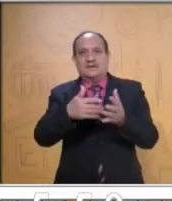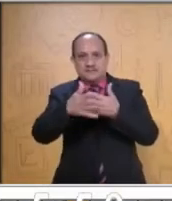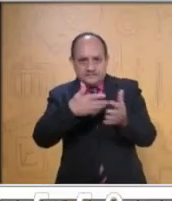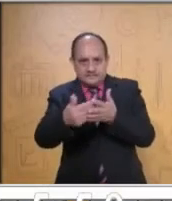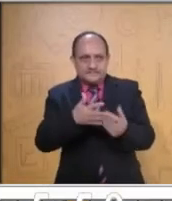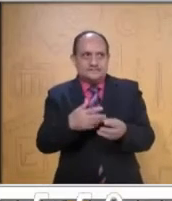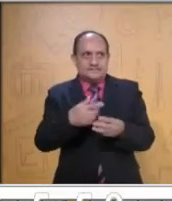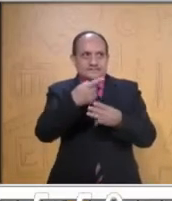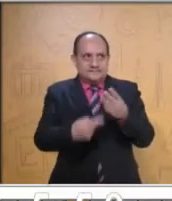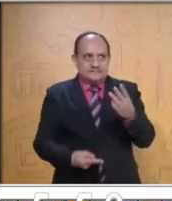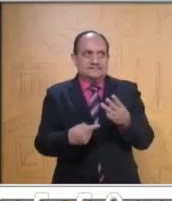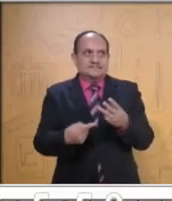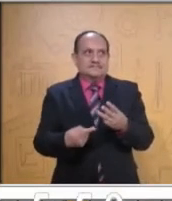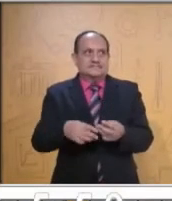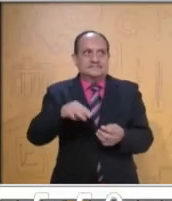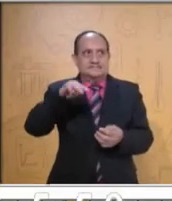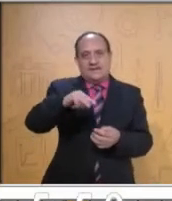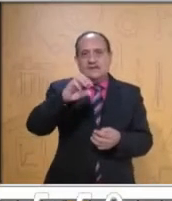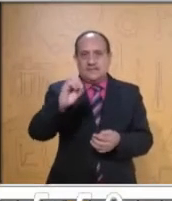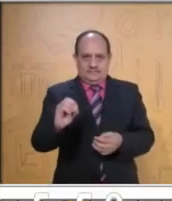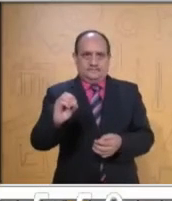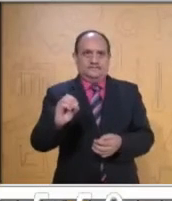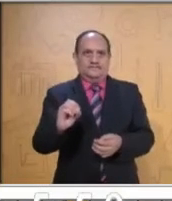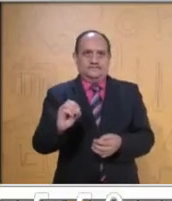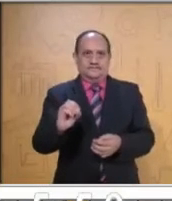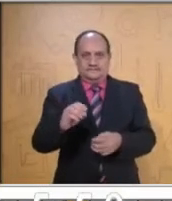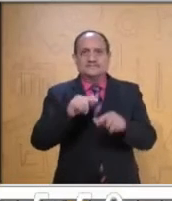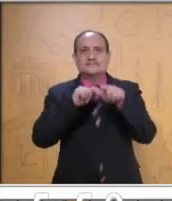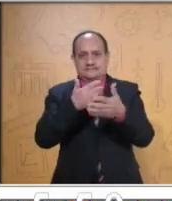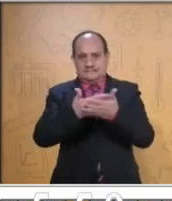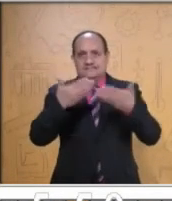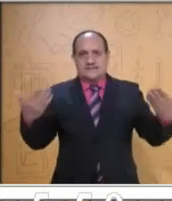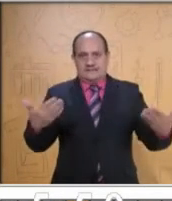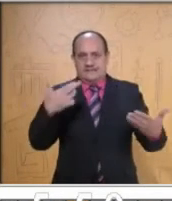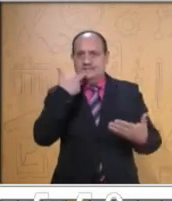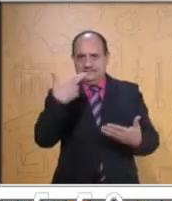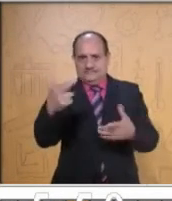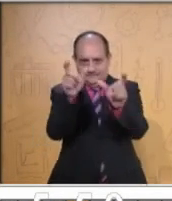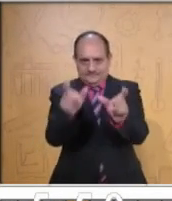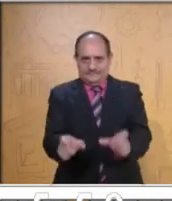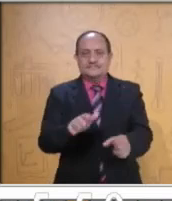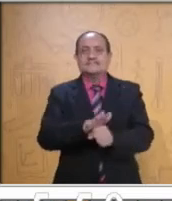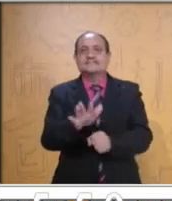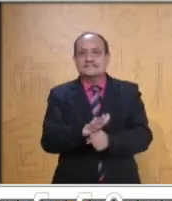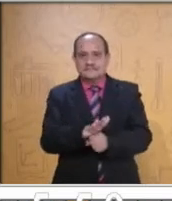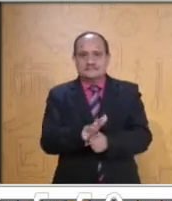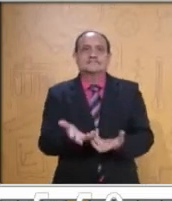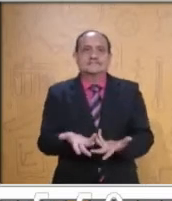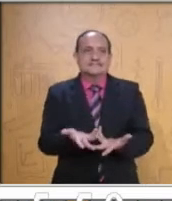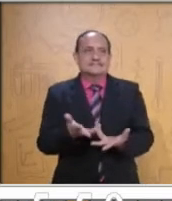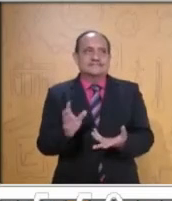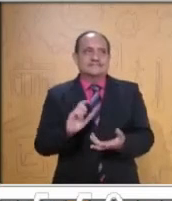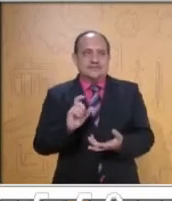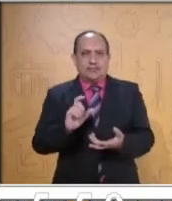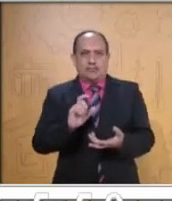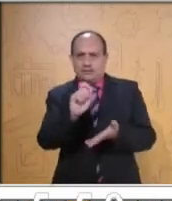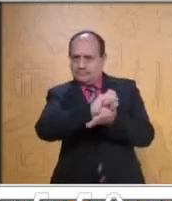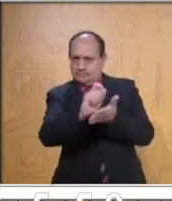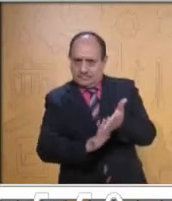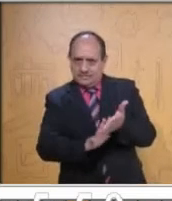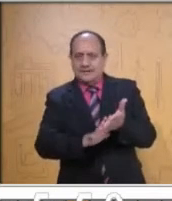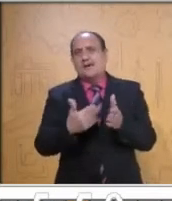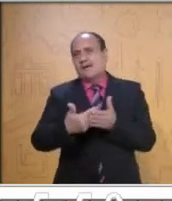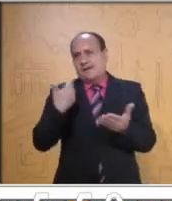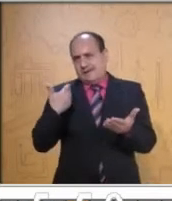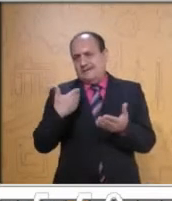mediana, ME, moda, MO, vamos a tener el resultado con, cuando nosotros manejamos antes